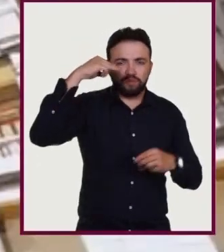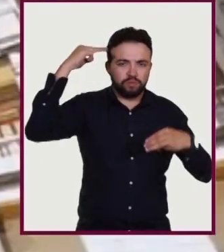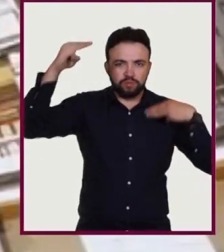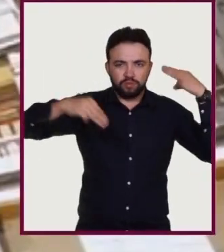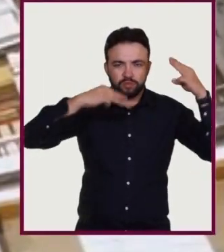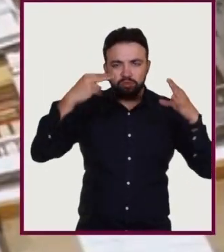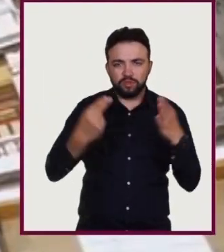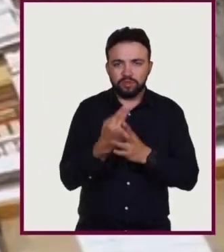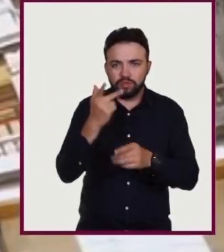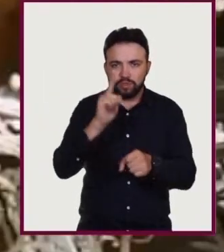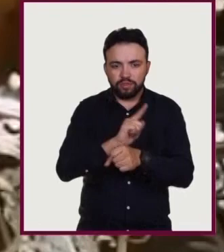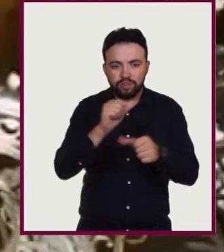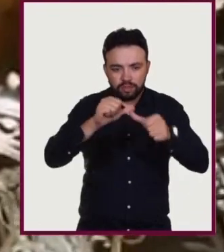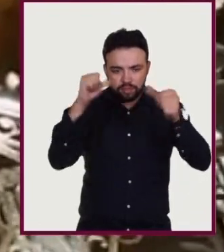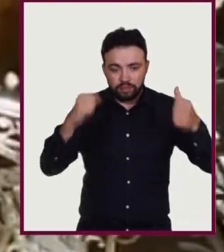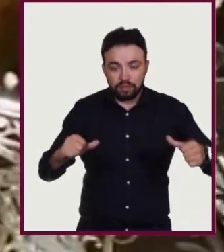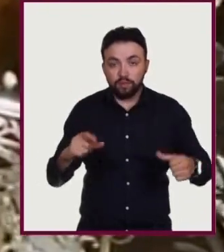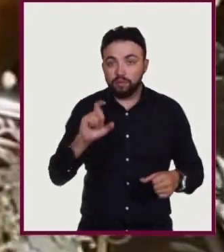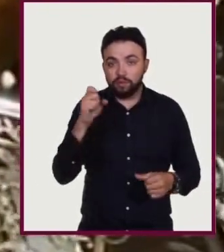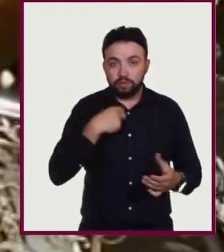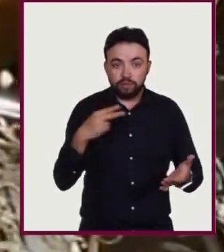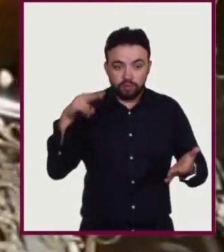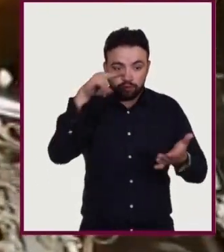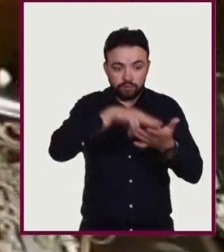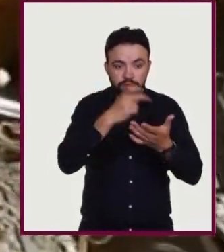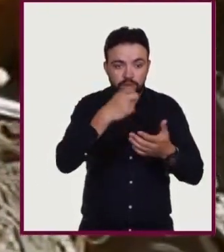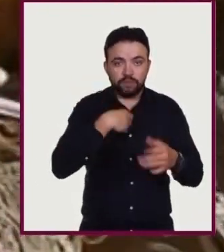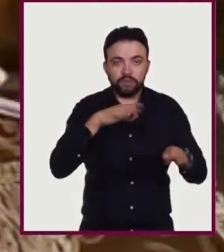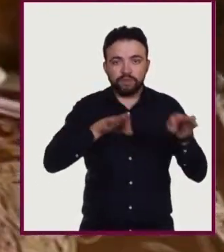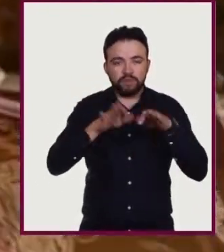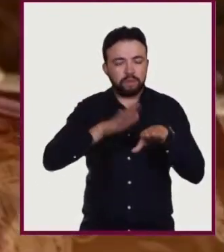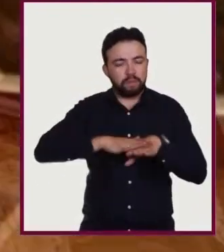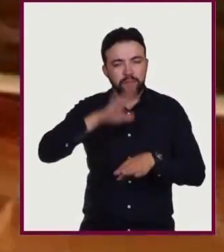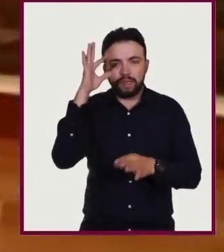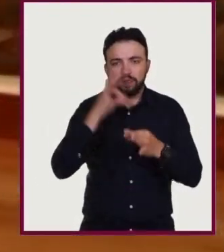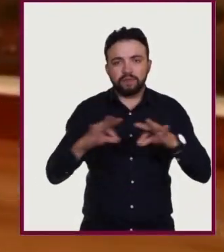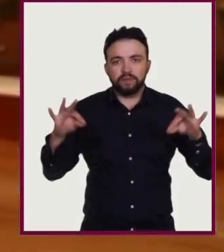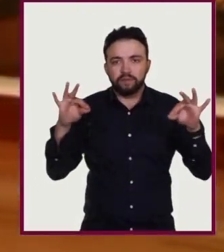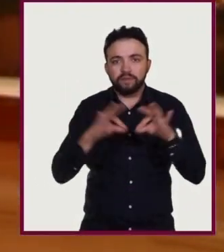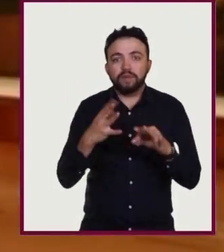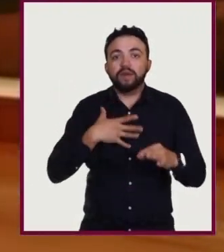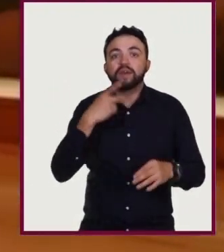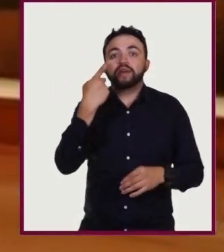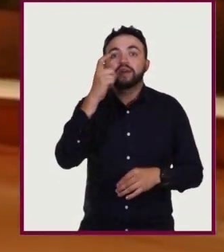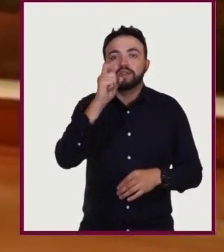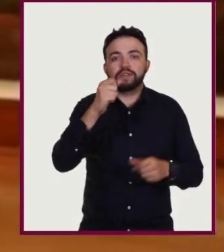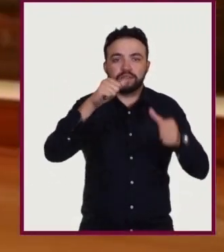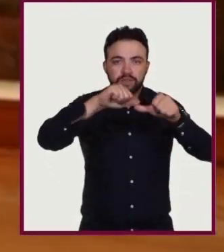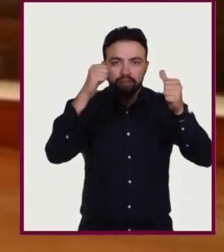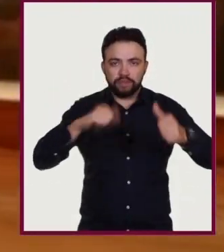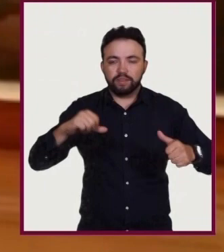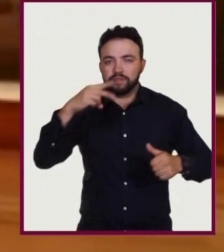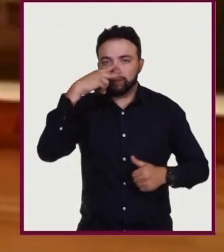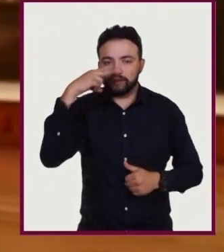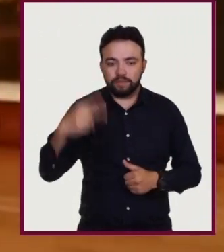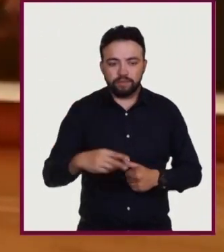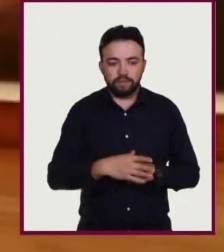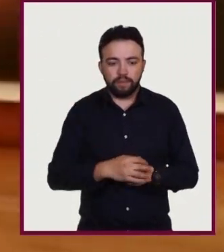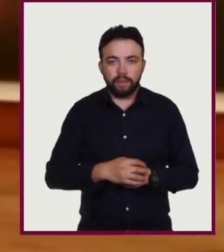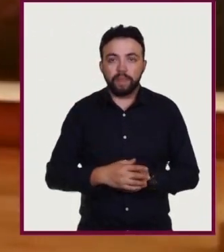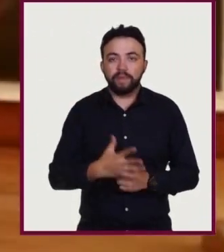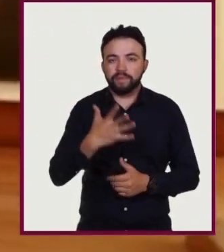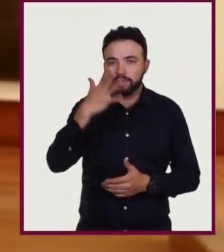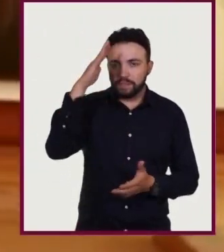de Arte tuve la oportunidad de trabajar con una de las colecciones más importantes que existen de arte mexicano, con más